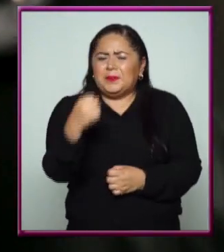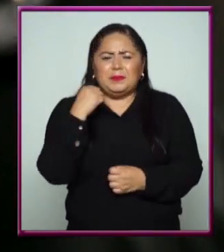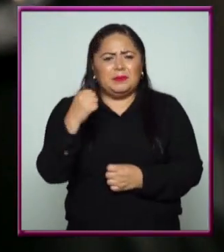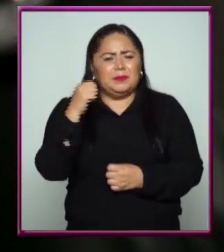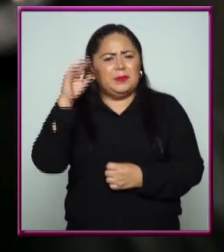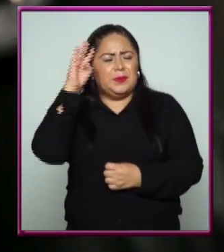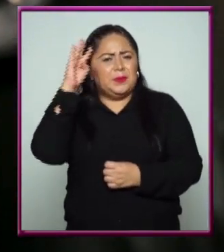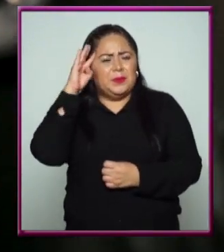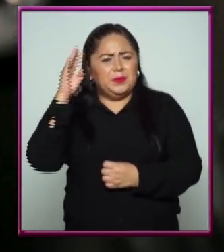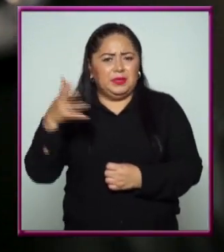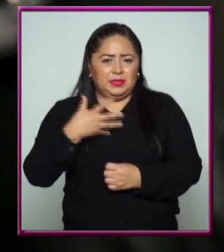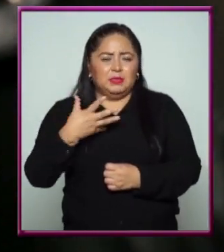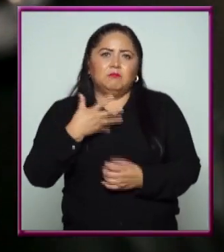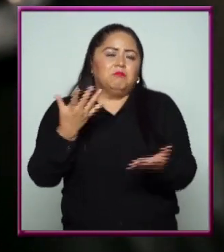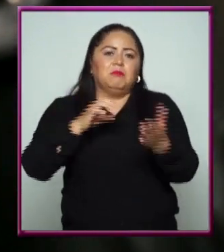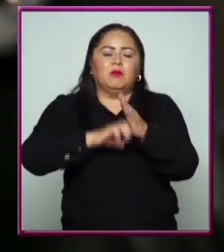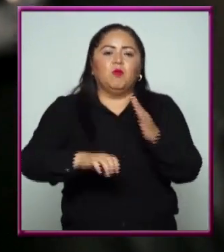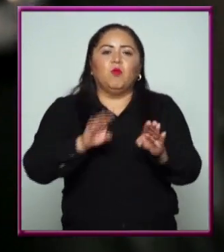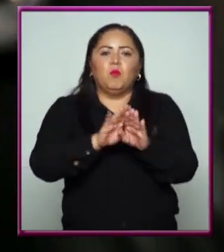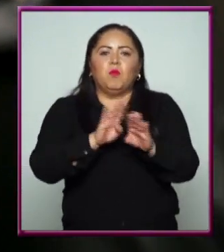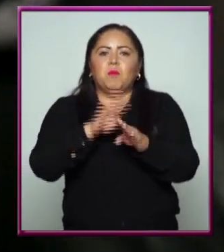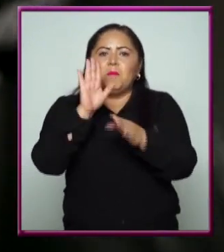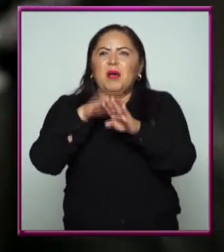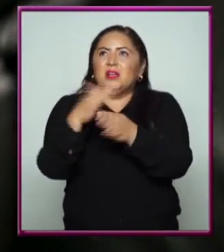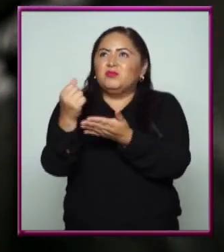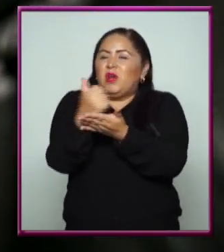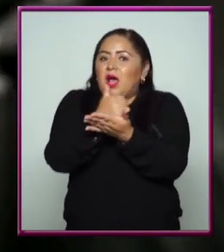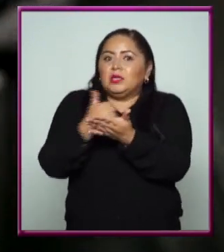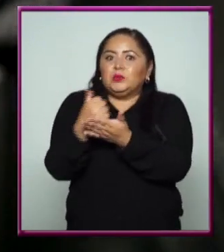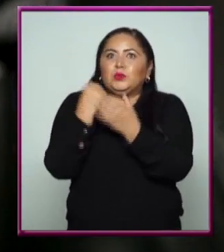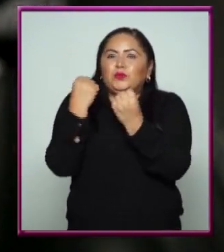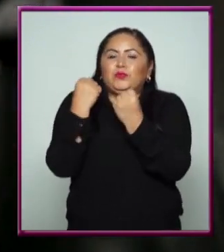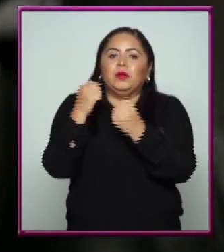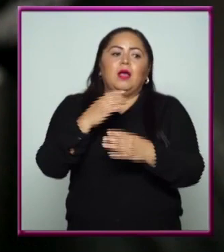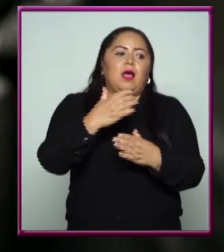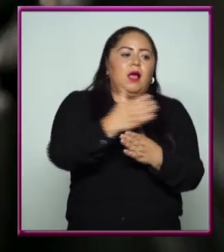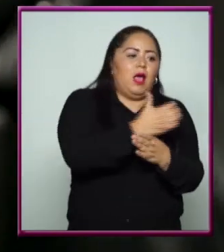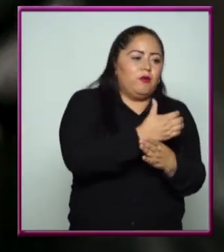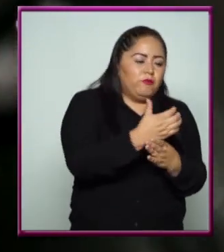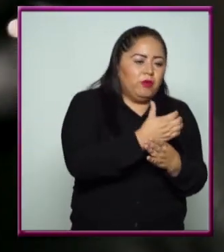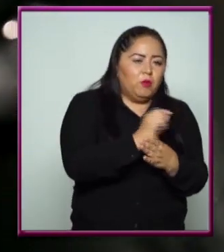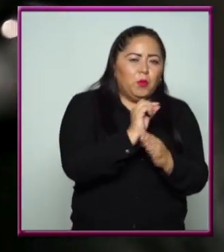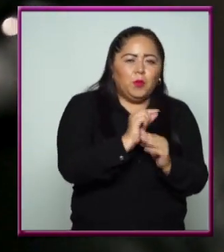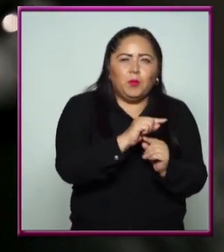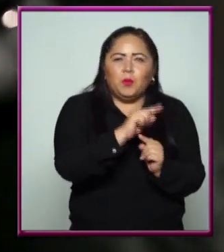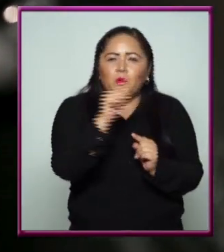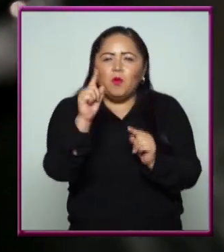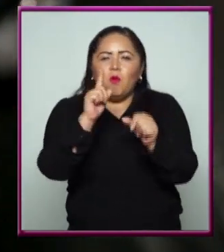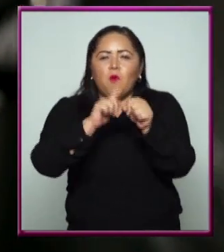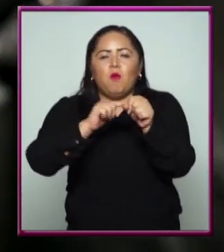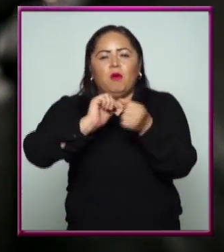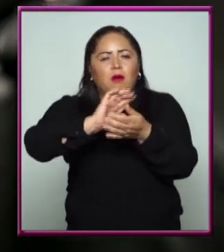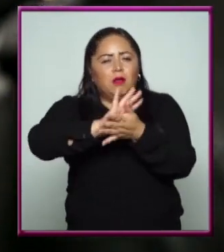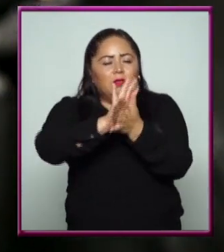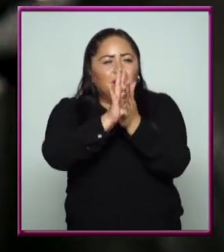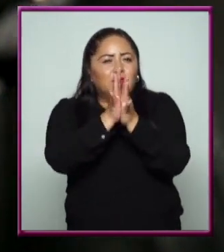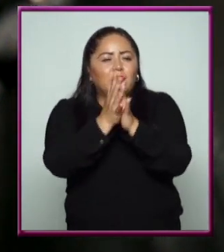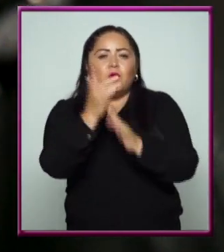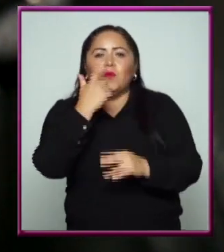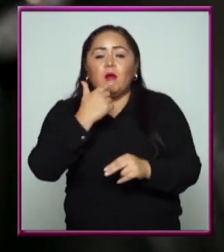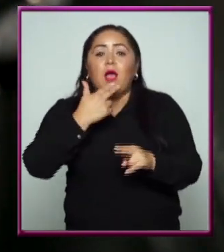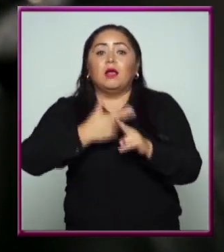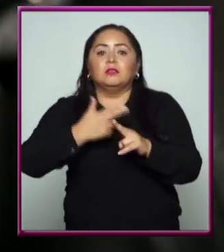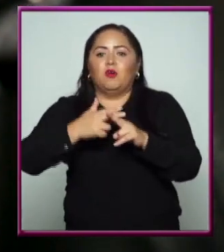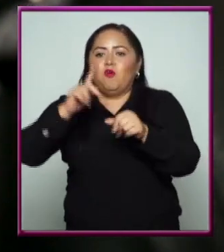son, digamos, más azules. Entonces vamos del café, pasando un poquito por el rojo, si quieren, hasta